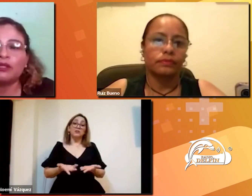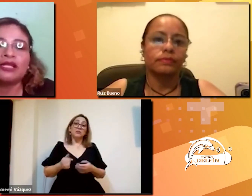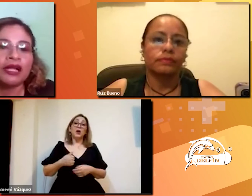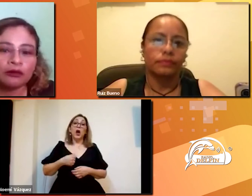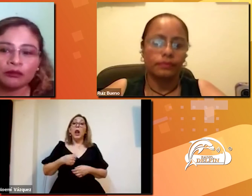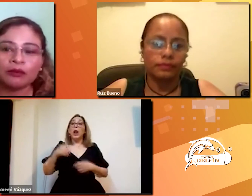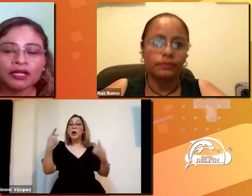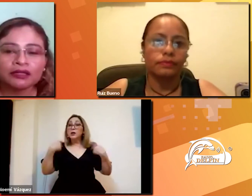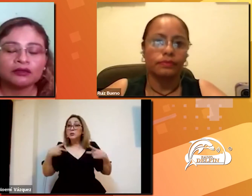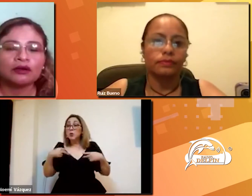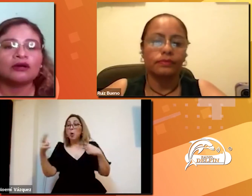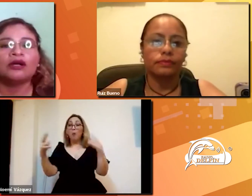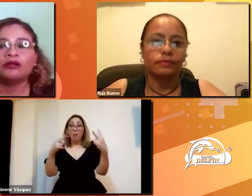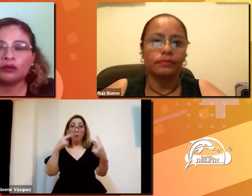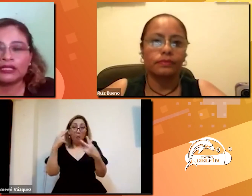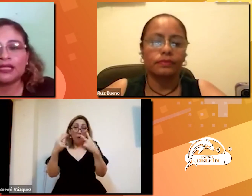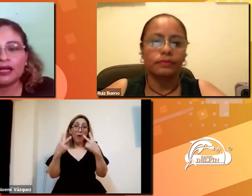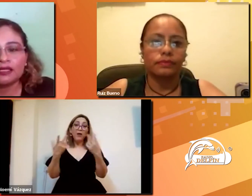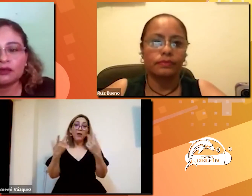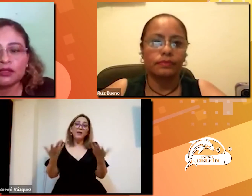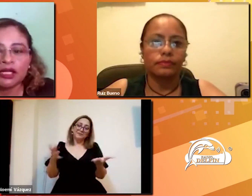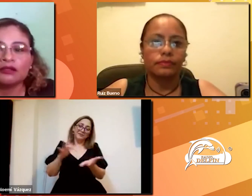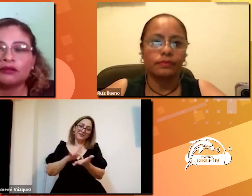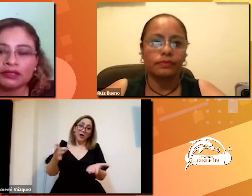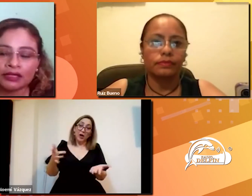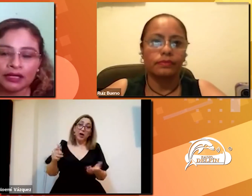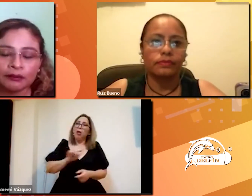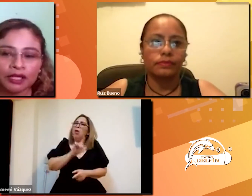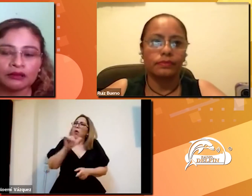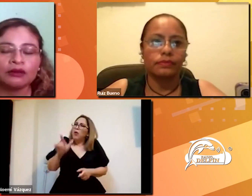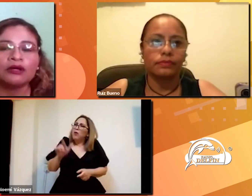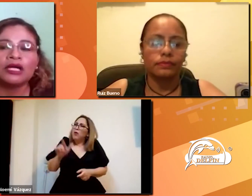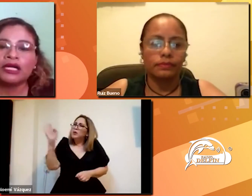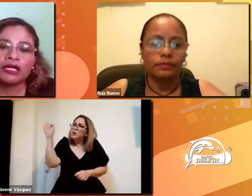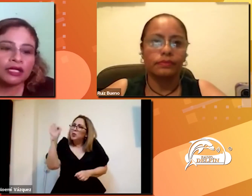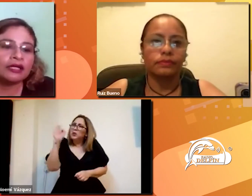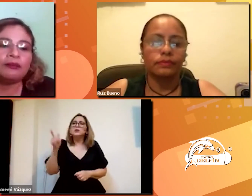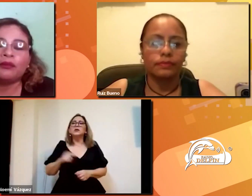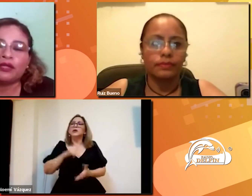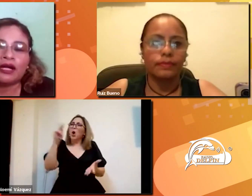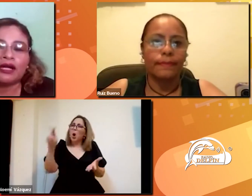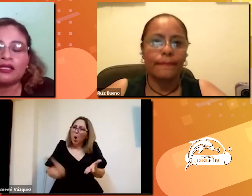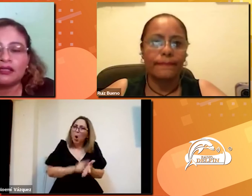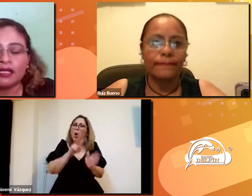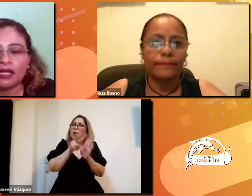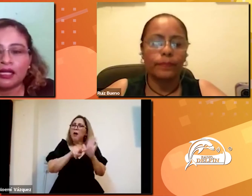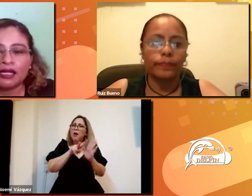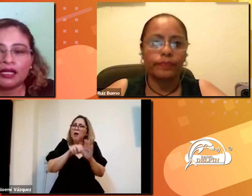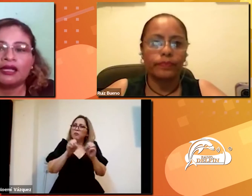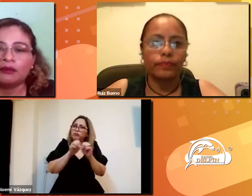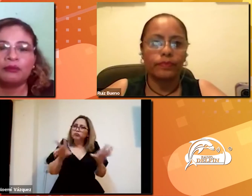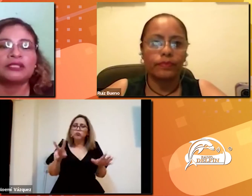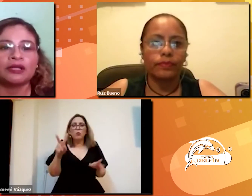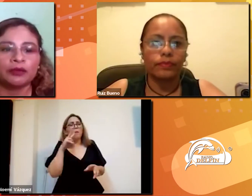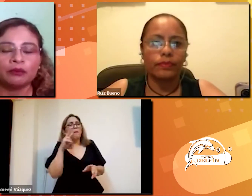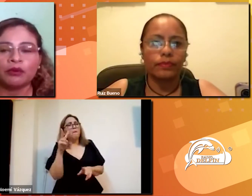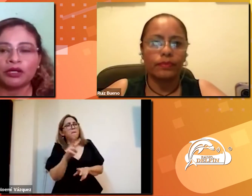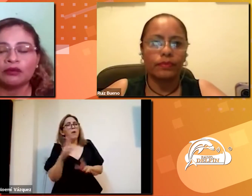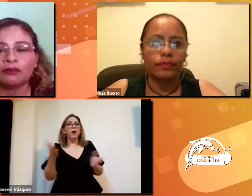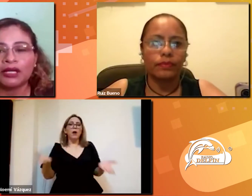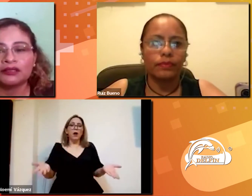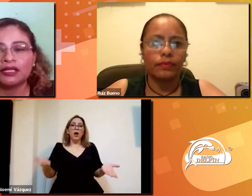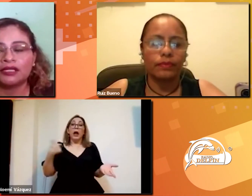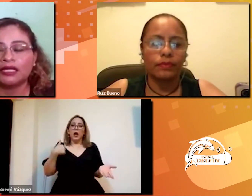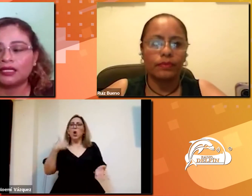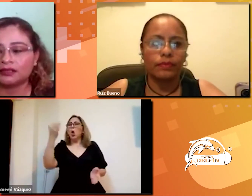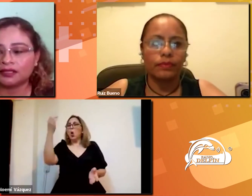no, pues en algún momento nos estarán escuchando, nos estarán viendo y podrán pues saber un